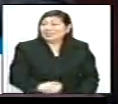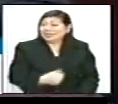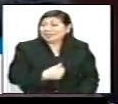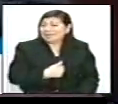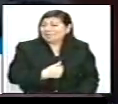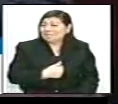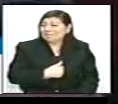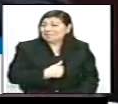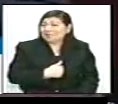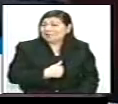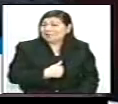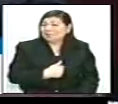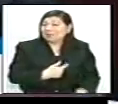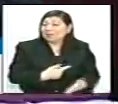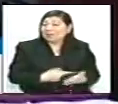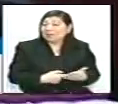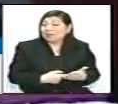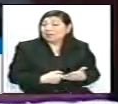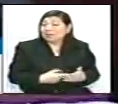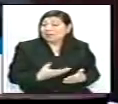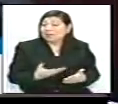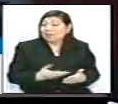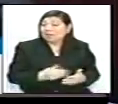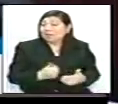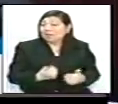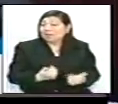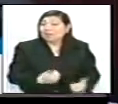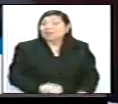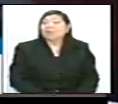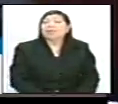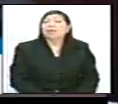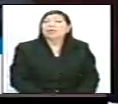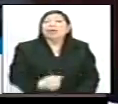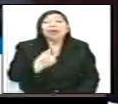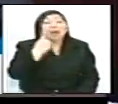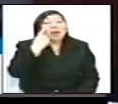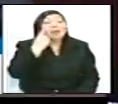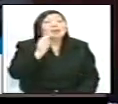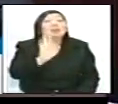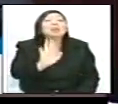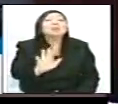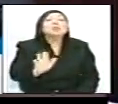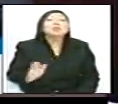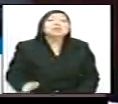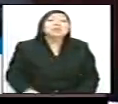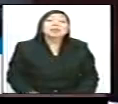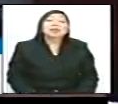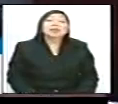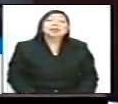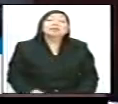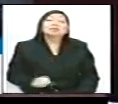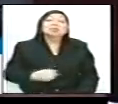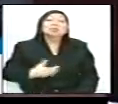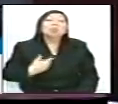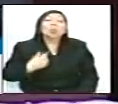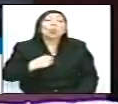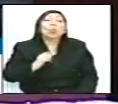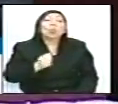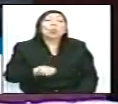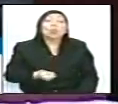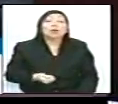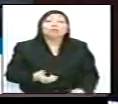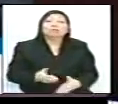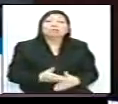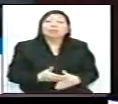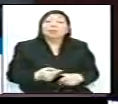Ese tipo de limitaciones y de prohibiciones en otros ámbitos, a ver si usted va a ver que sea posible que un juez va